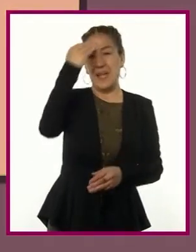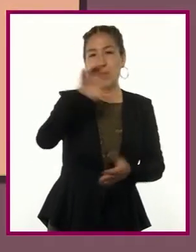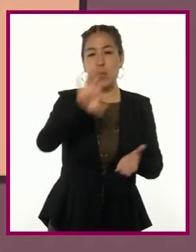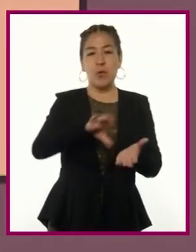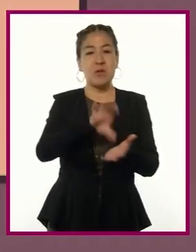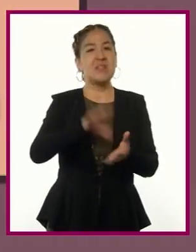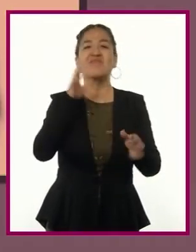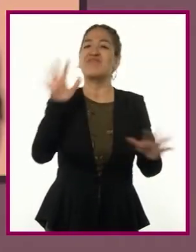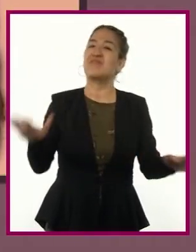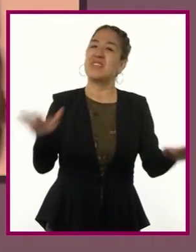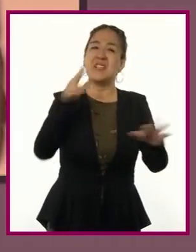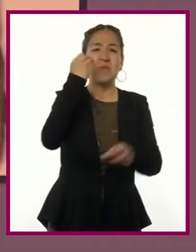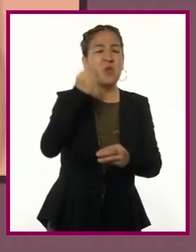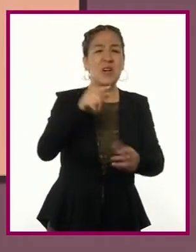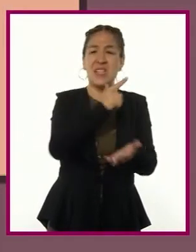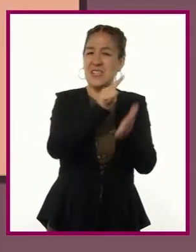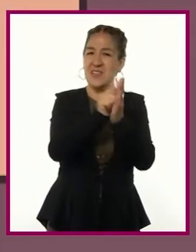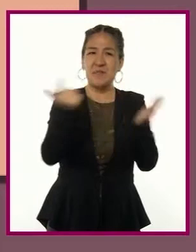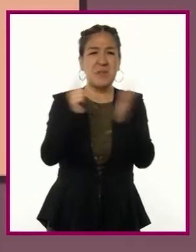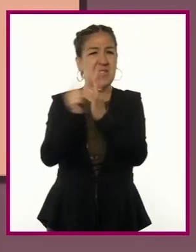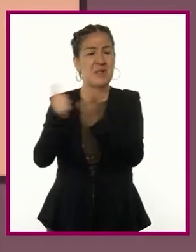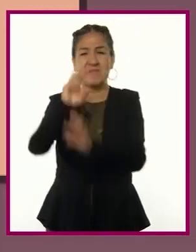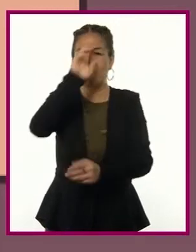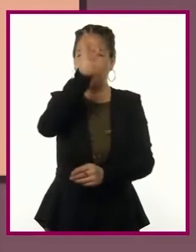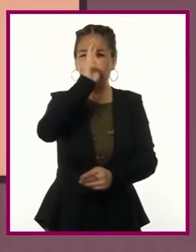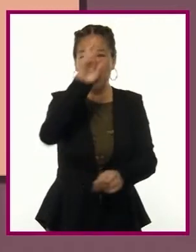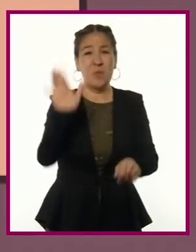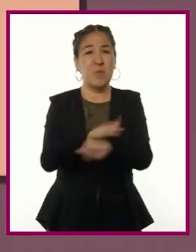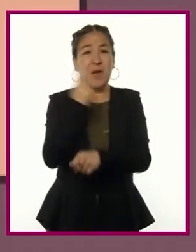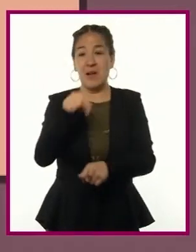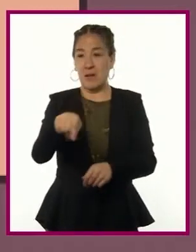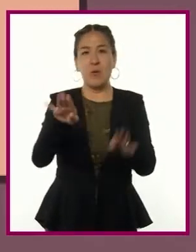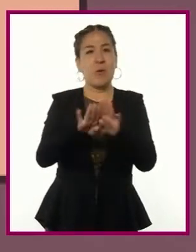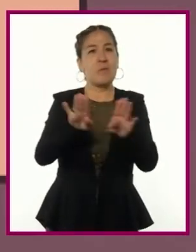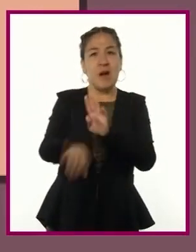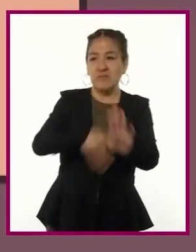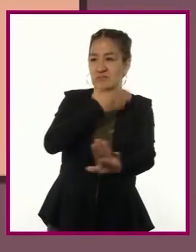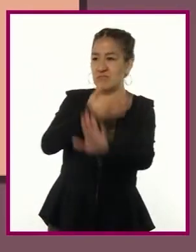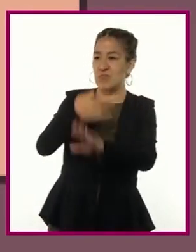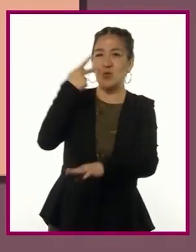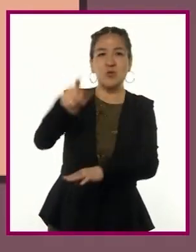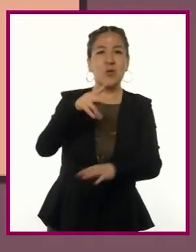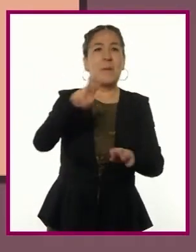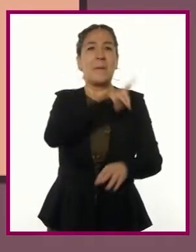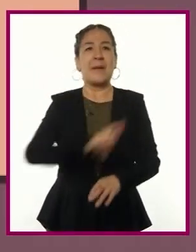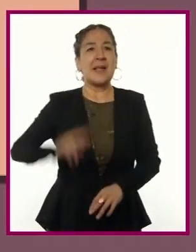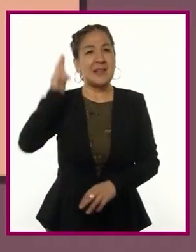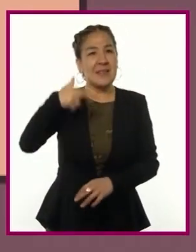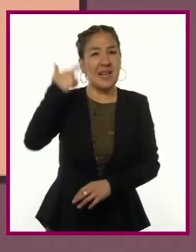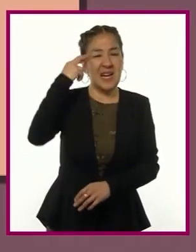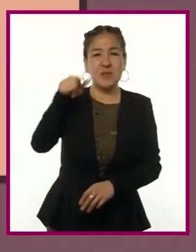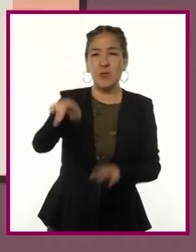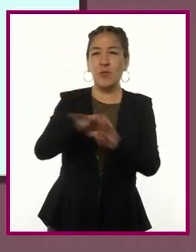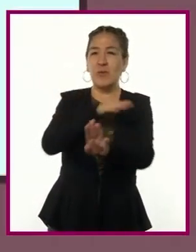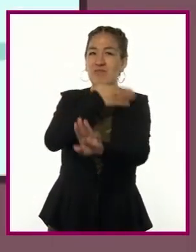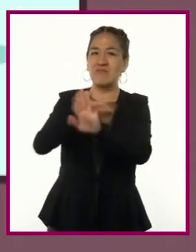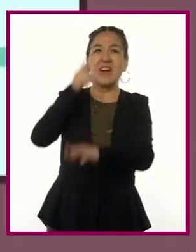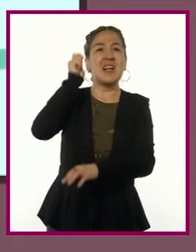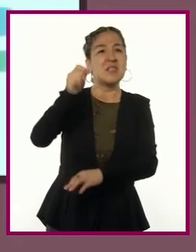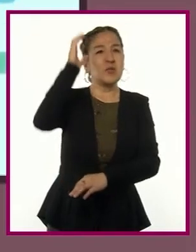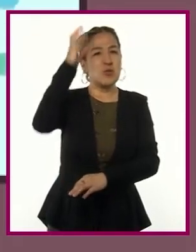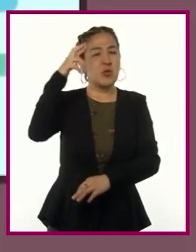prohibidos muchos libros, pues se consideraba que atentaban contra las instituciones del virreinato y la corona española.